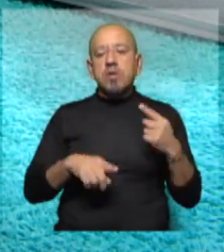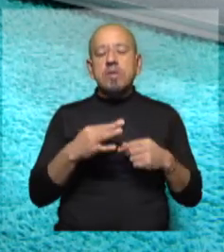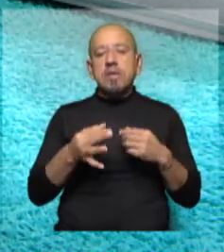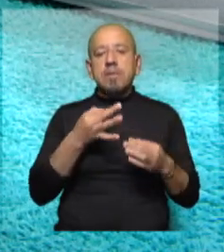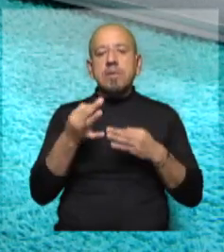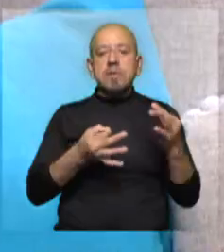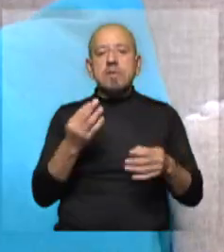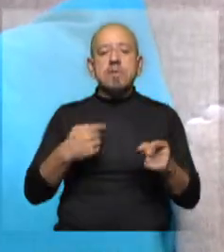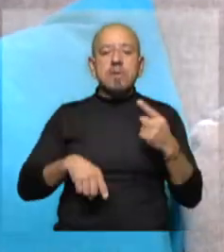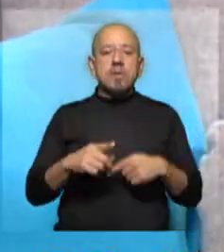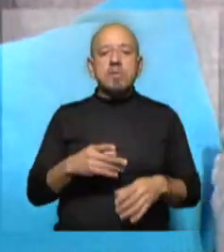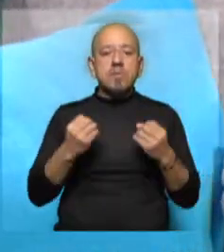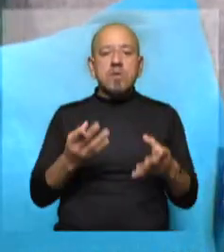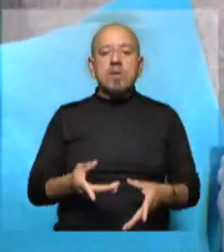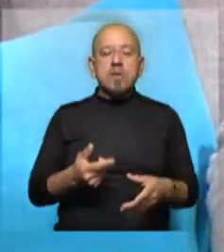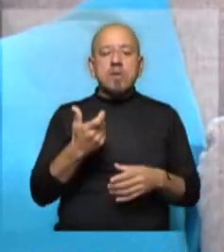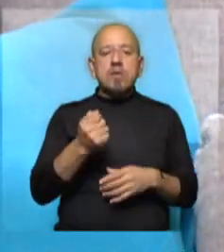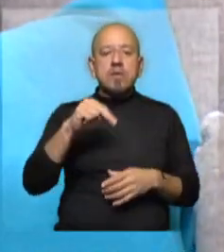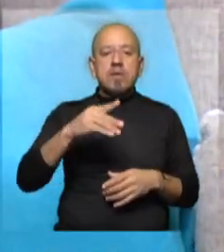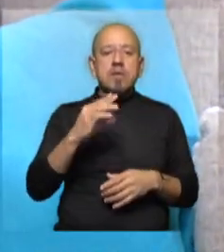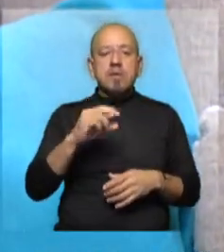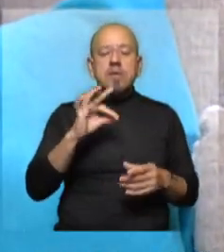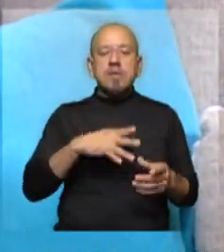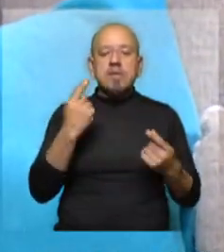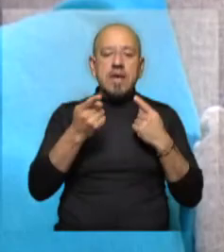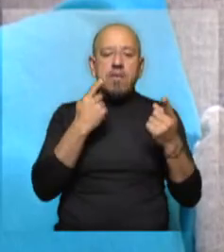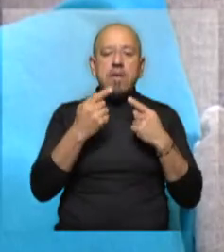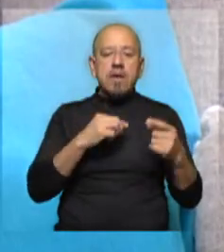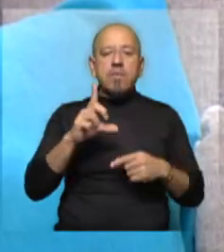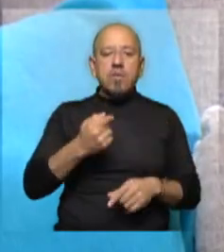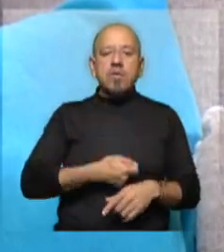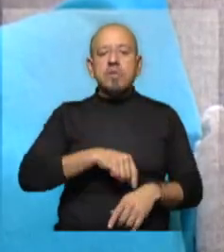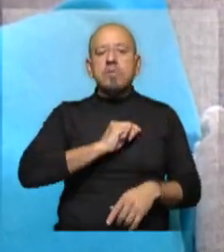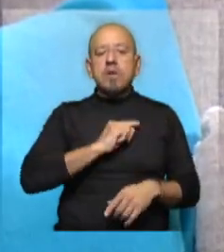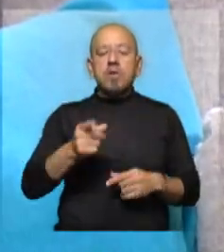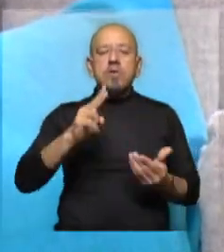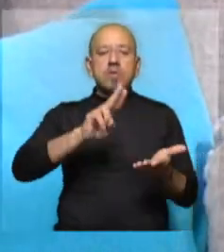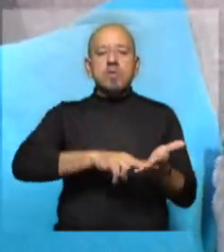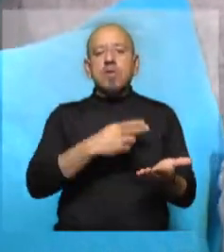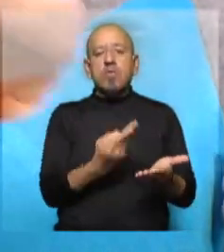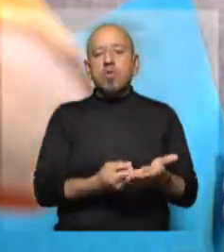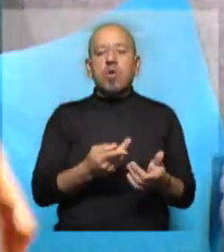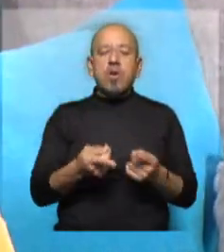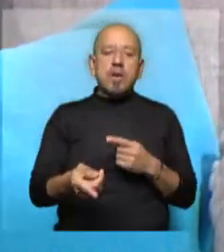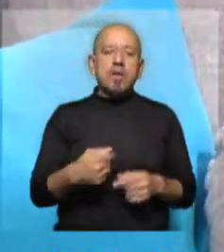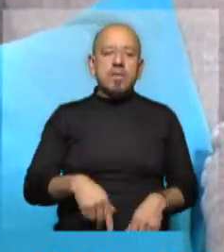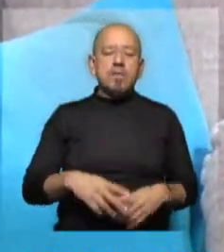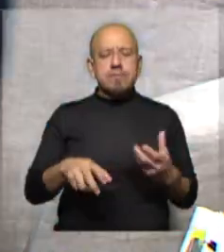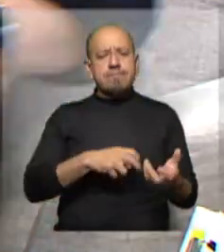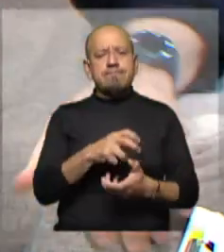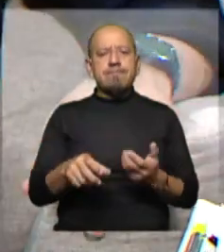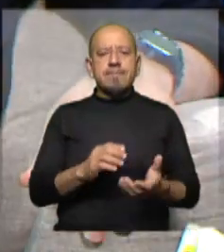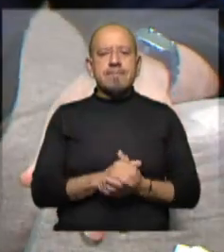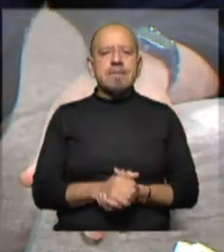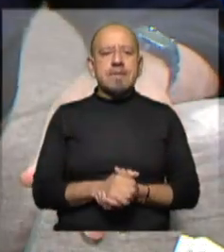es interesantísimo porque Andrés nos dijo que habla poco español y está con su traductor. Entonces esto va a ser una maravilla.